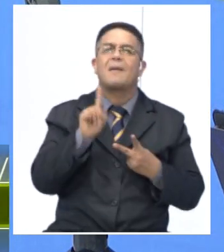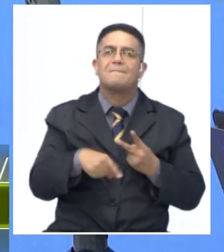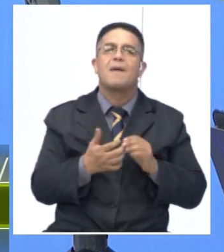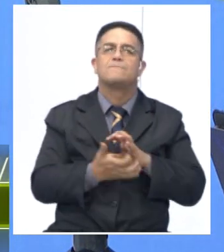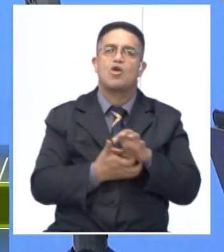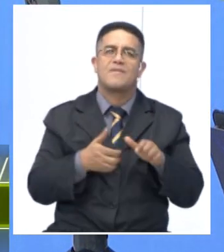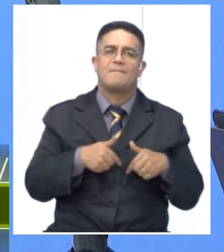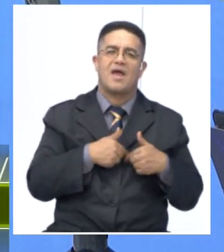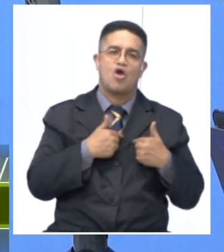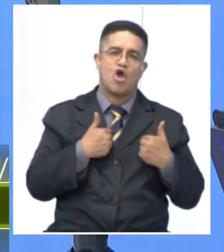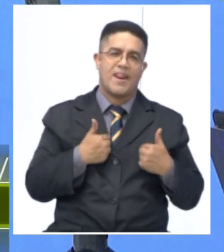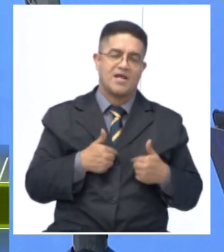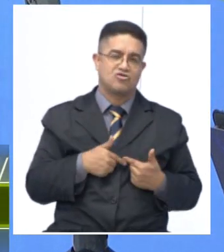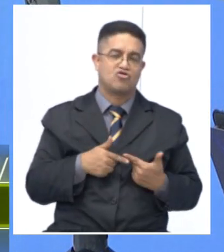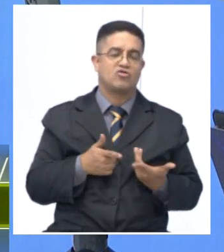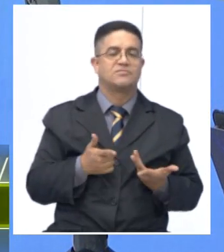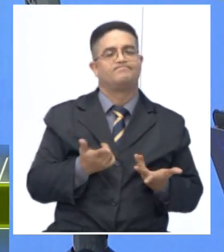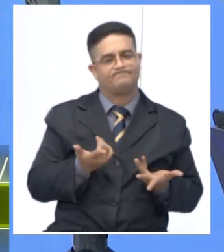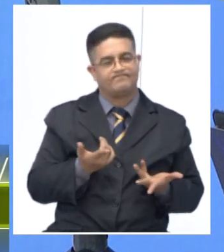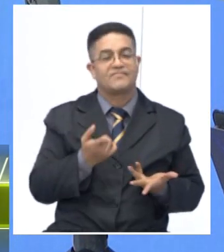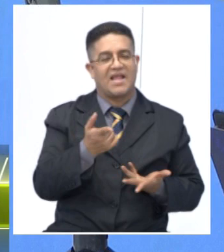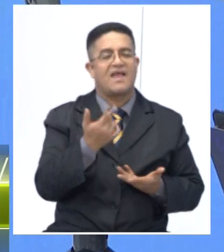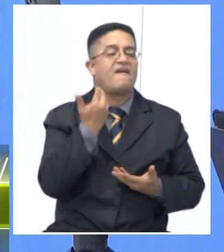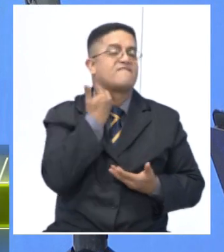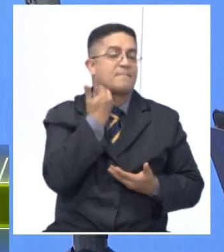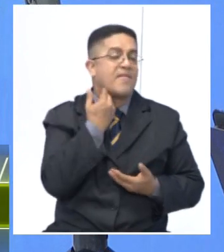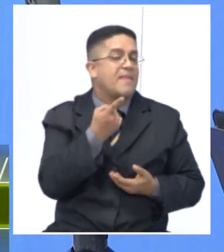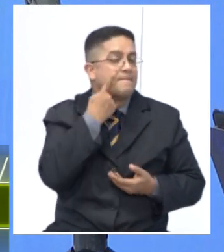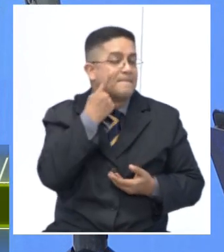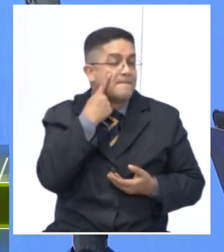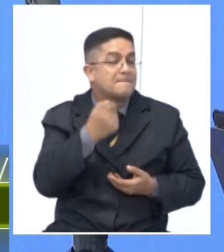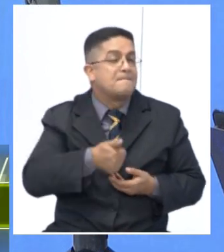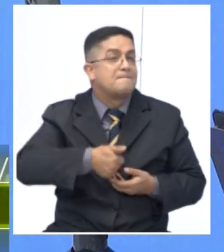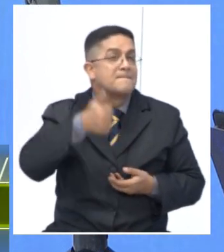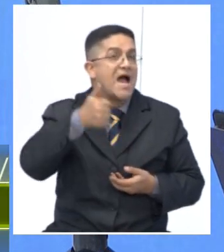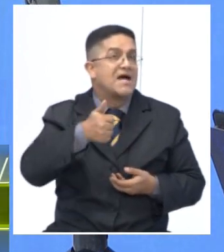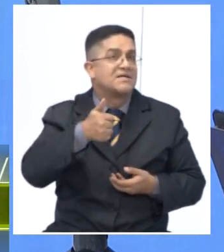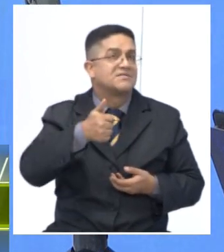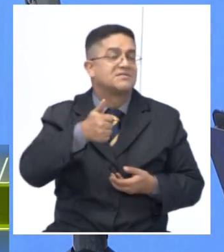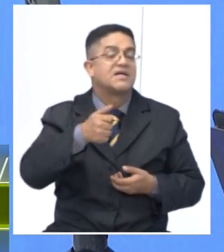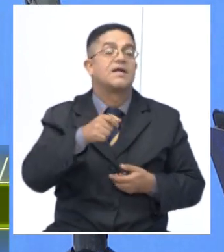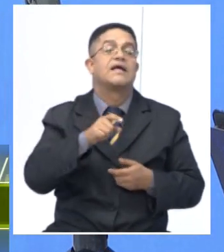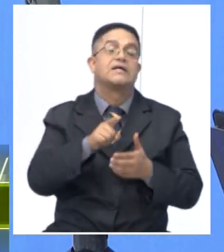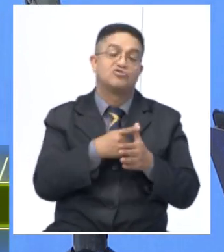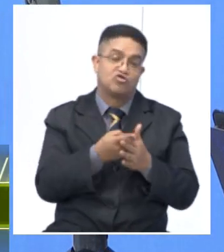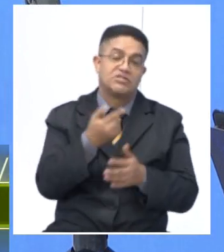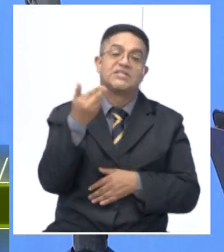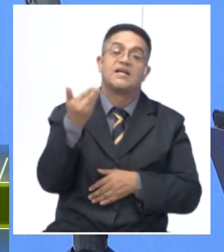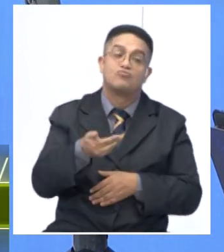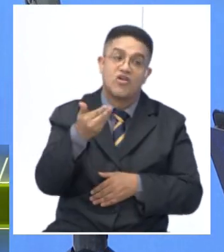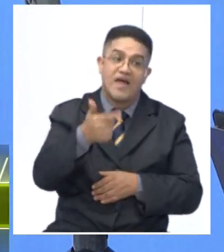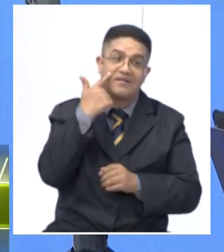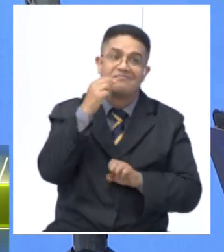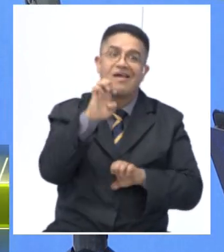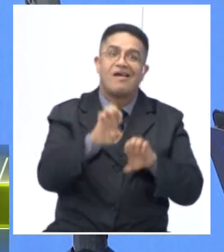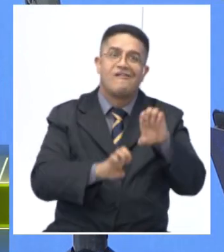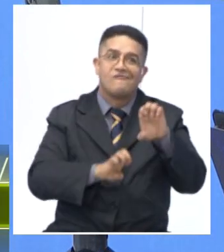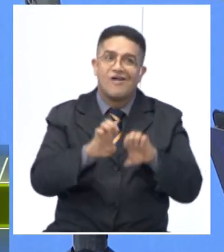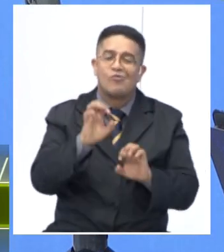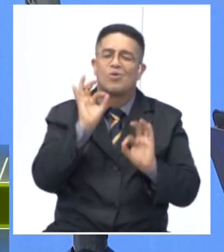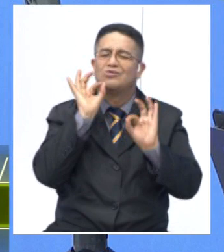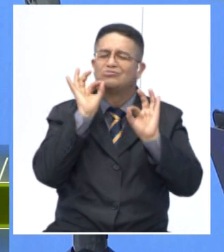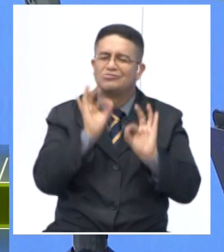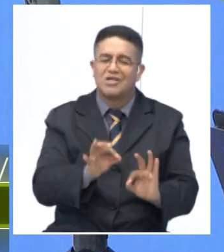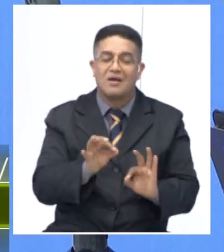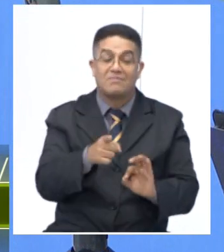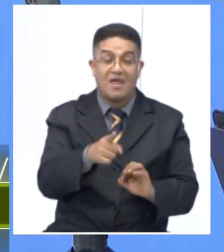Evidentemente es una de las enfermedades que más vemos, las enfermedades cardíacas, y de ahí la importancia de la evaluación. Cuando el